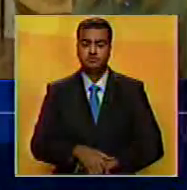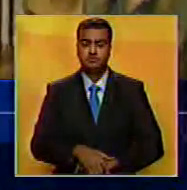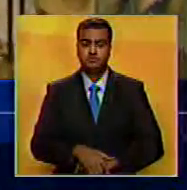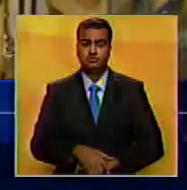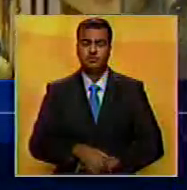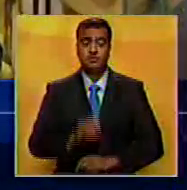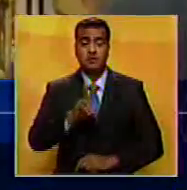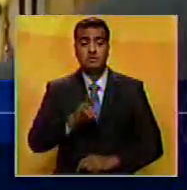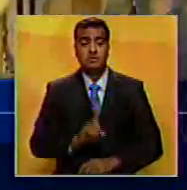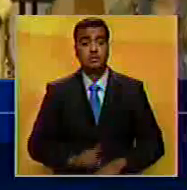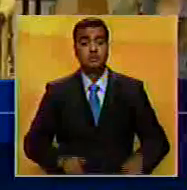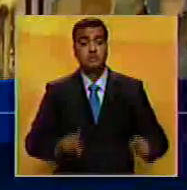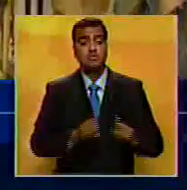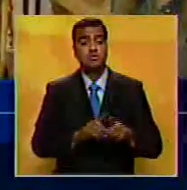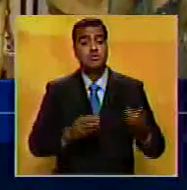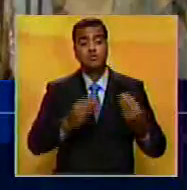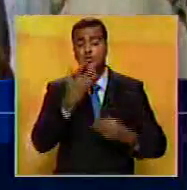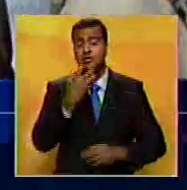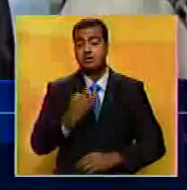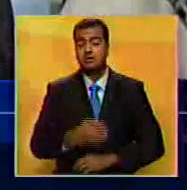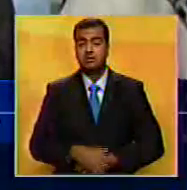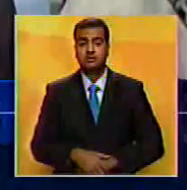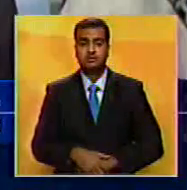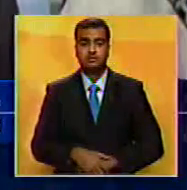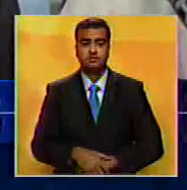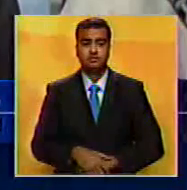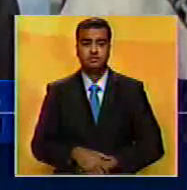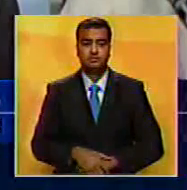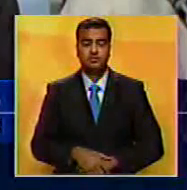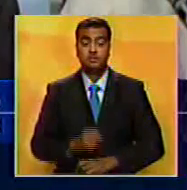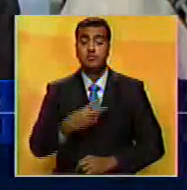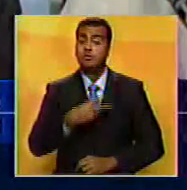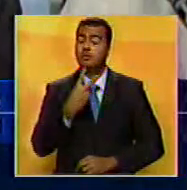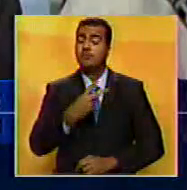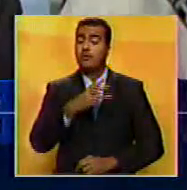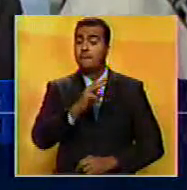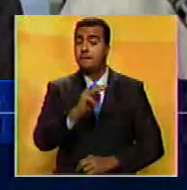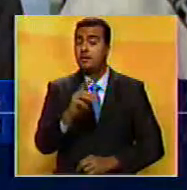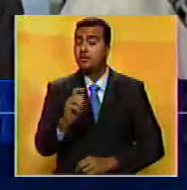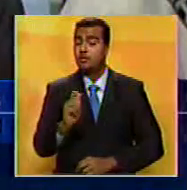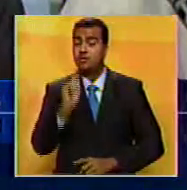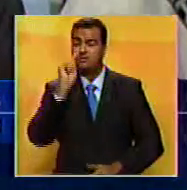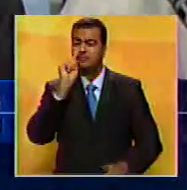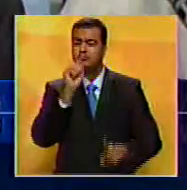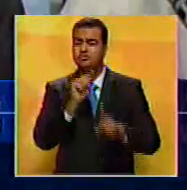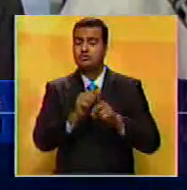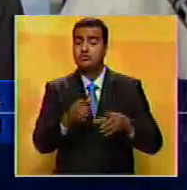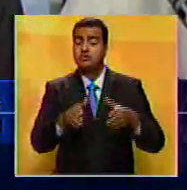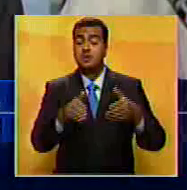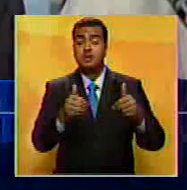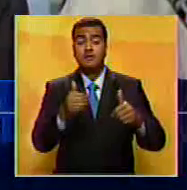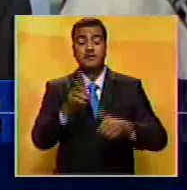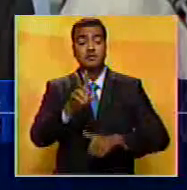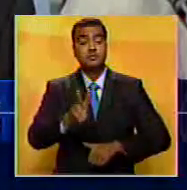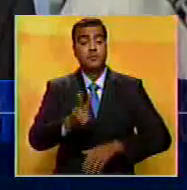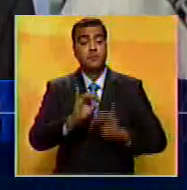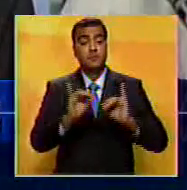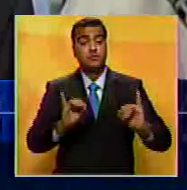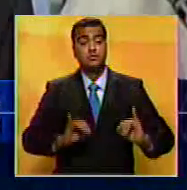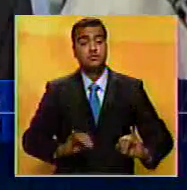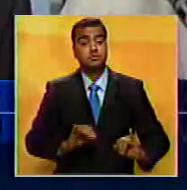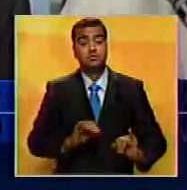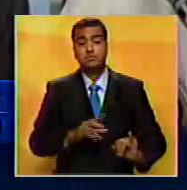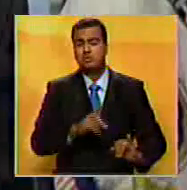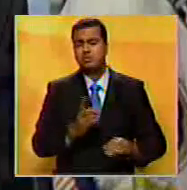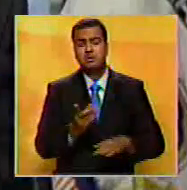Venezuela está en una situación muy triste. El portavoz del Departamento de Estado, Mark Toner, apuntó que la salida de Venezuela de dicha instancia no